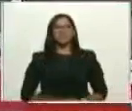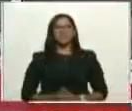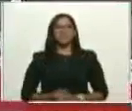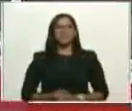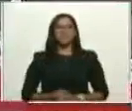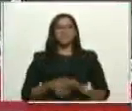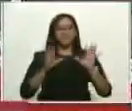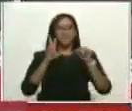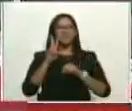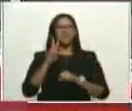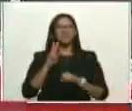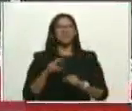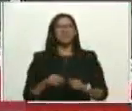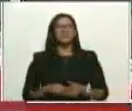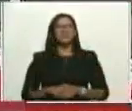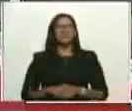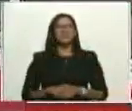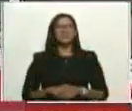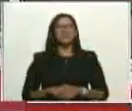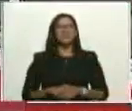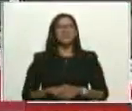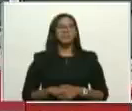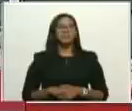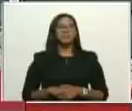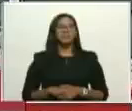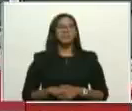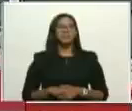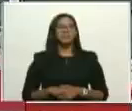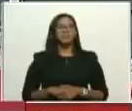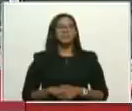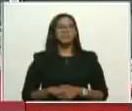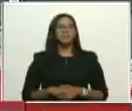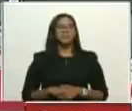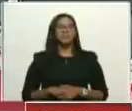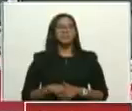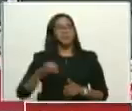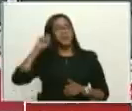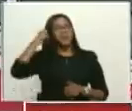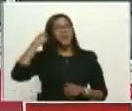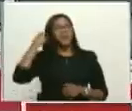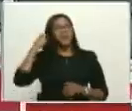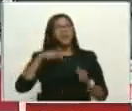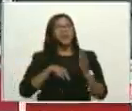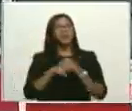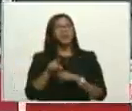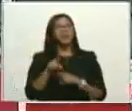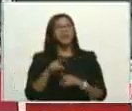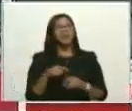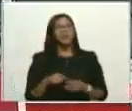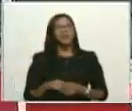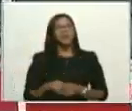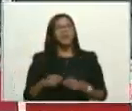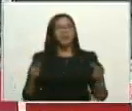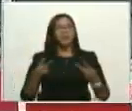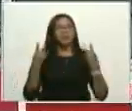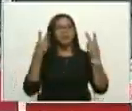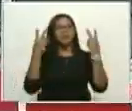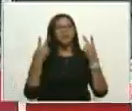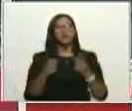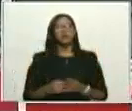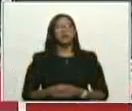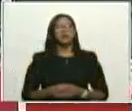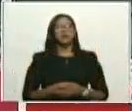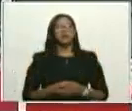¿El 12? No, el 12, recuerda que fuimos allá a... Claro, al acto en La Victoria. En La Victoria, correcto.